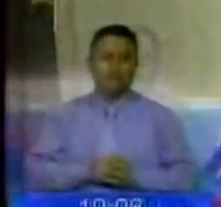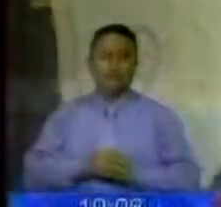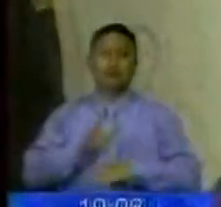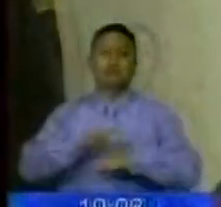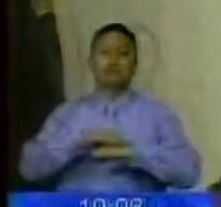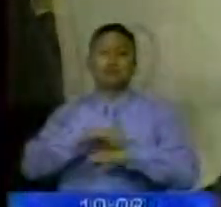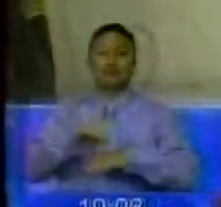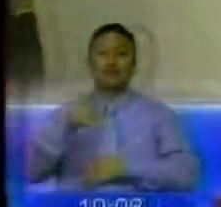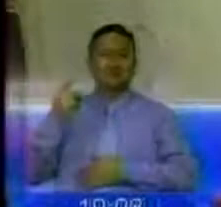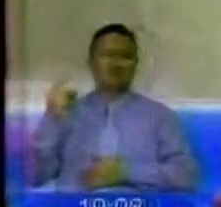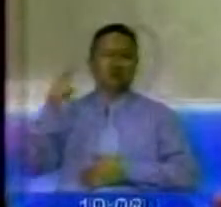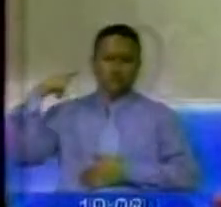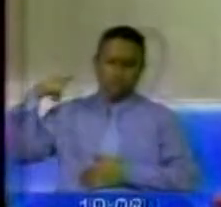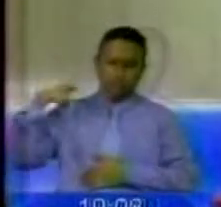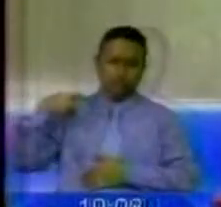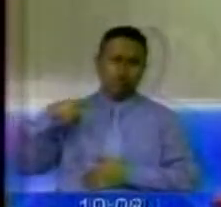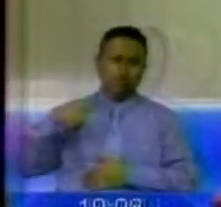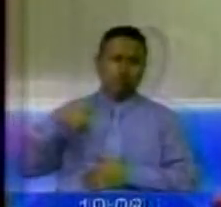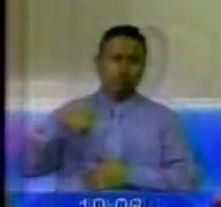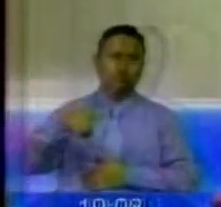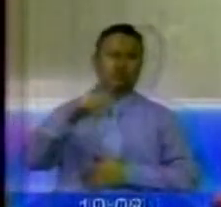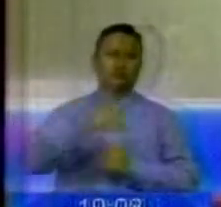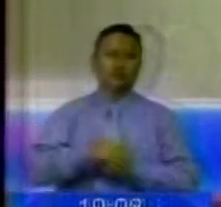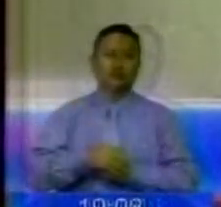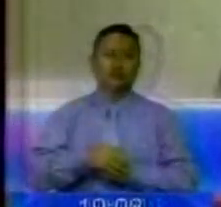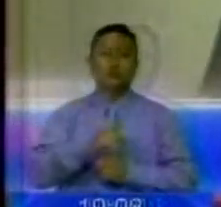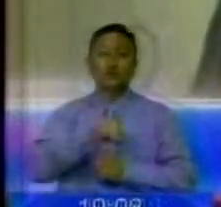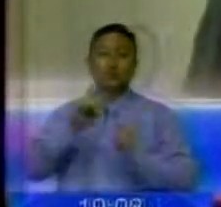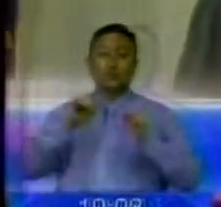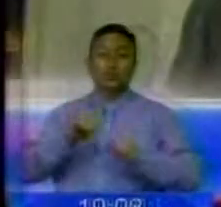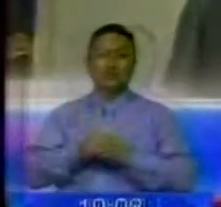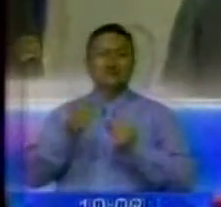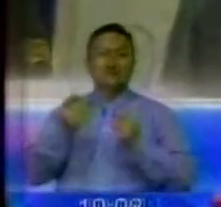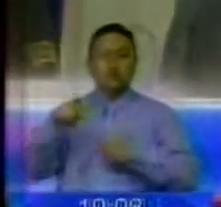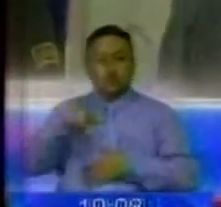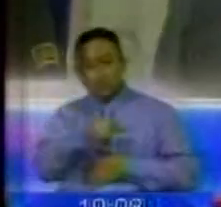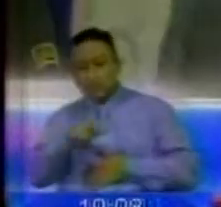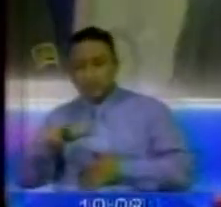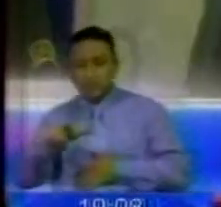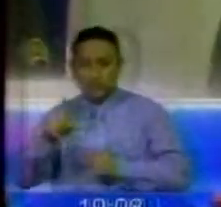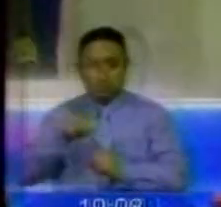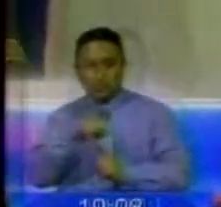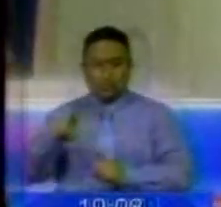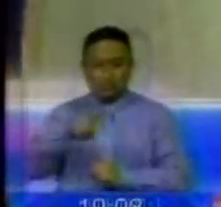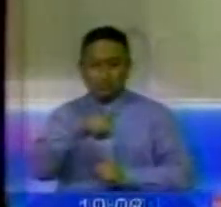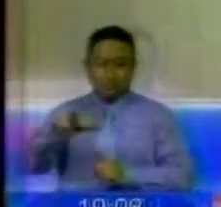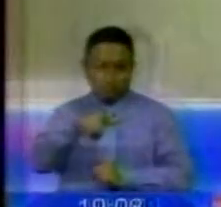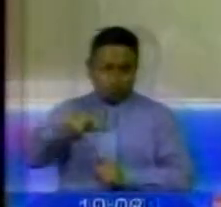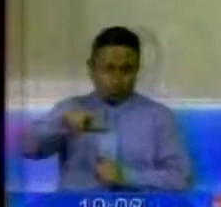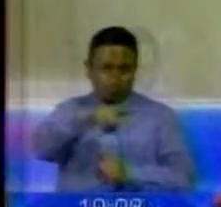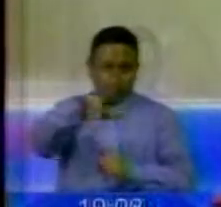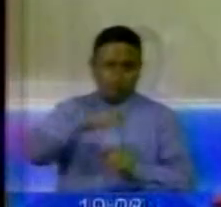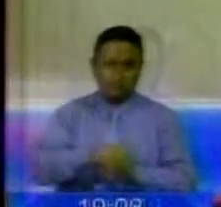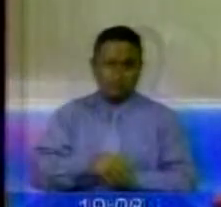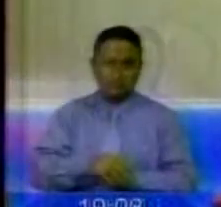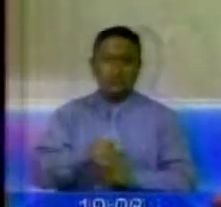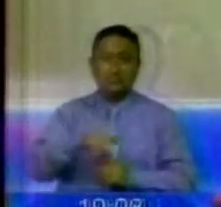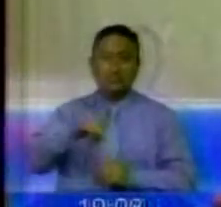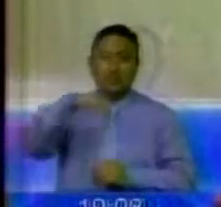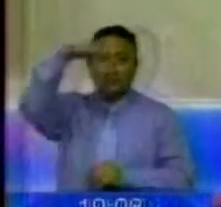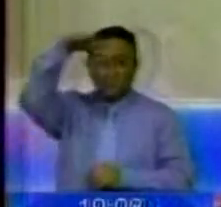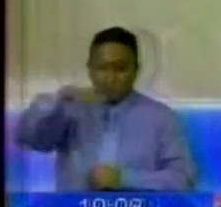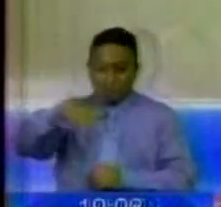velocidad, por la forma que tienen para eludir, para escapar, utilizan la mínima